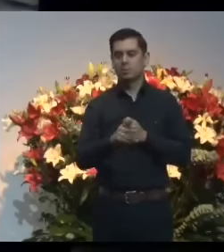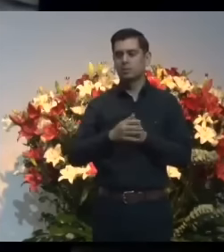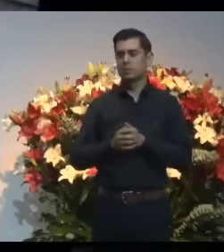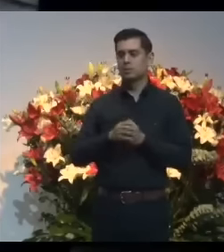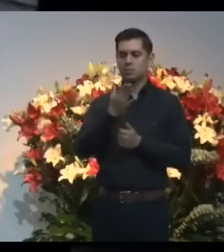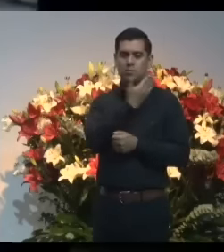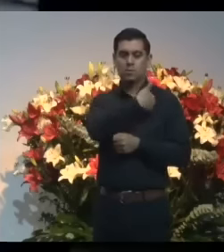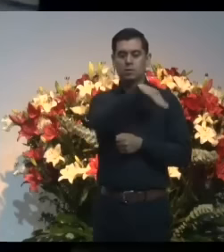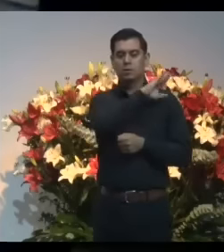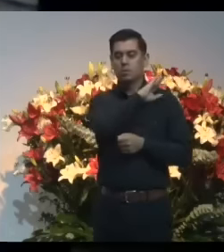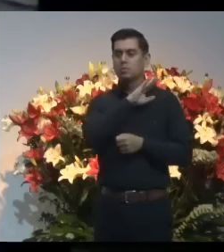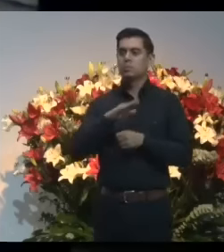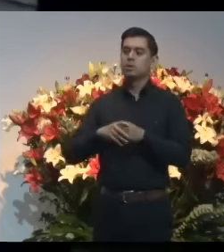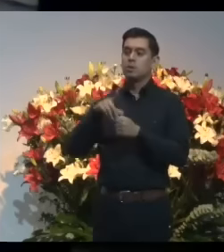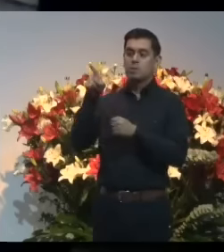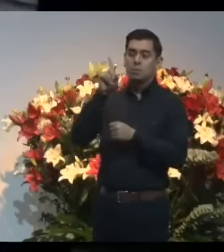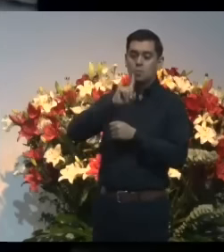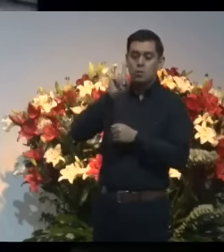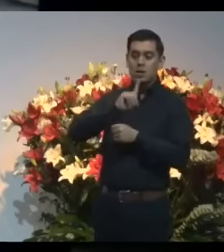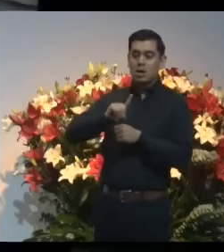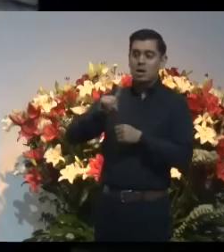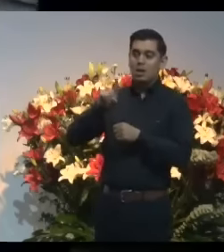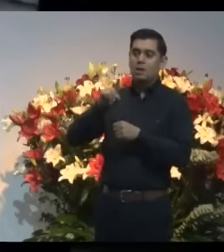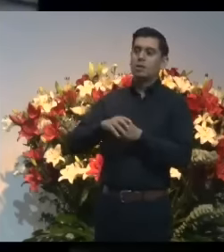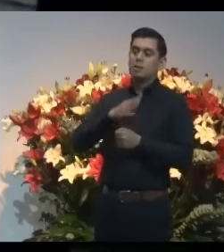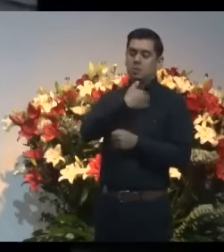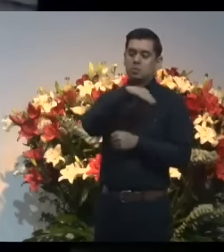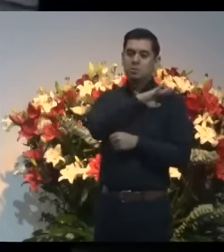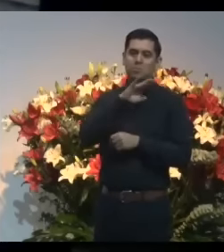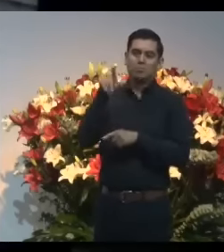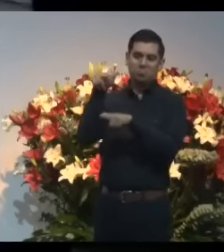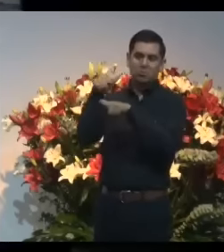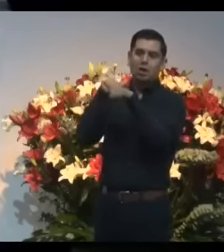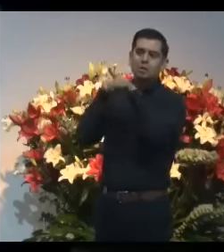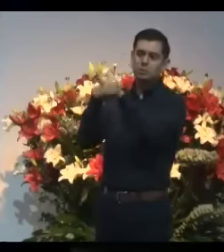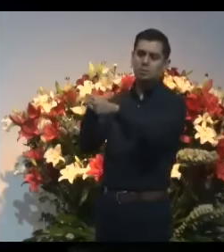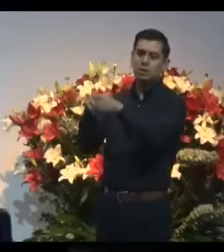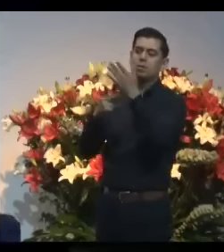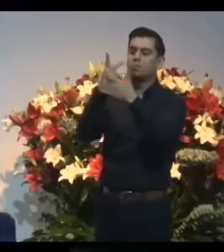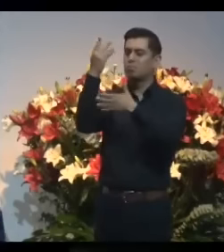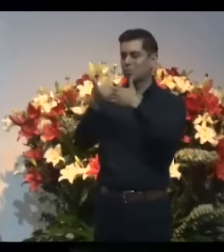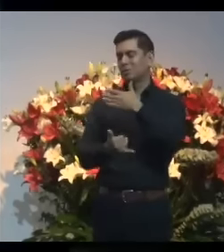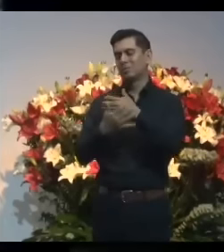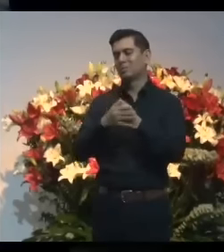Claudia lo que representa es la continuidad de un proyecto que ha fracasado. Gracias.